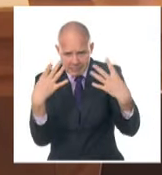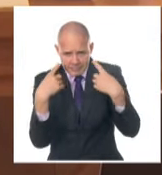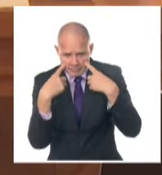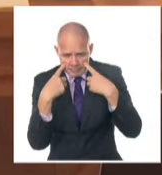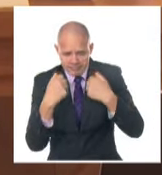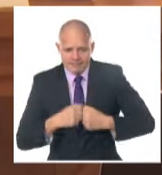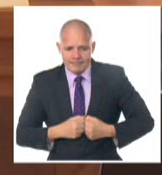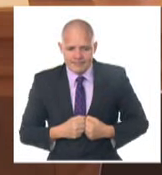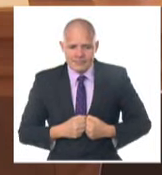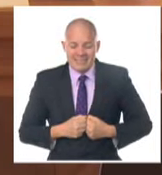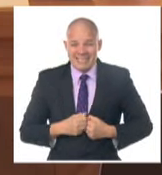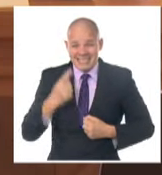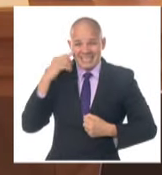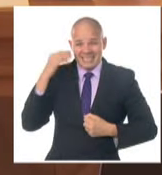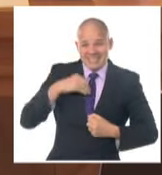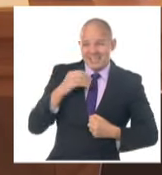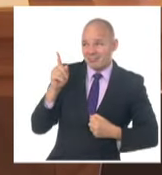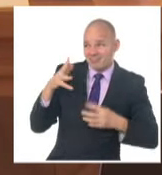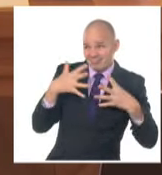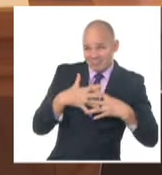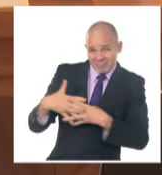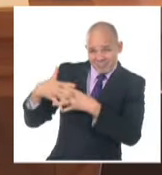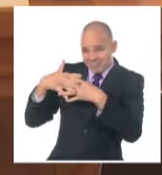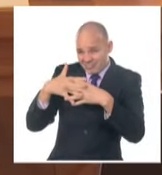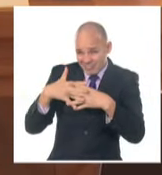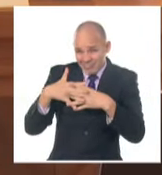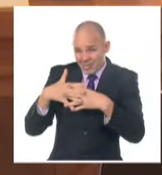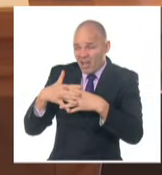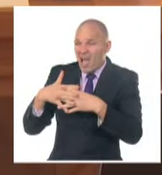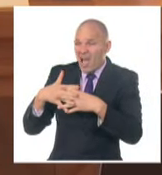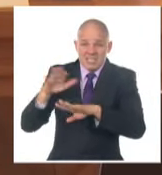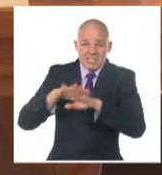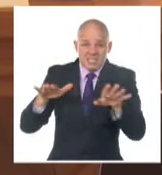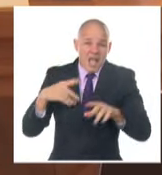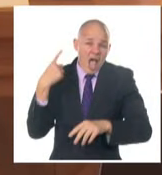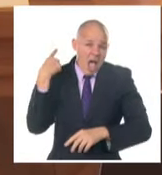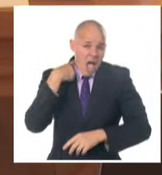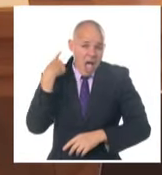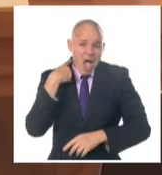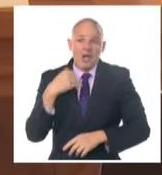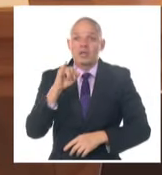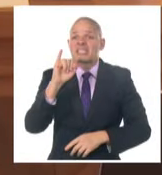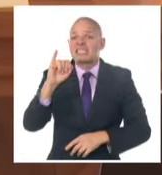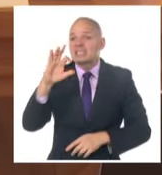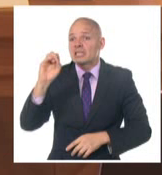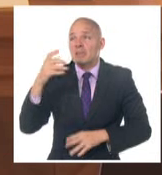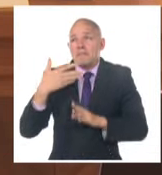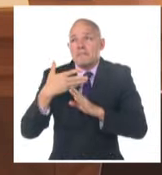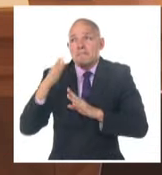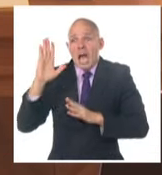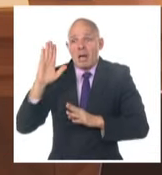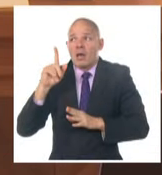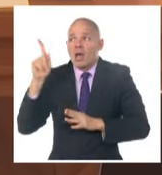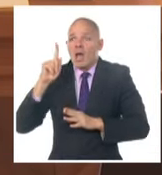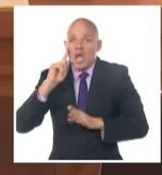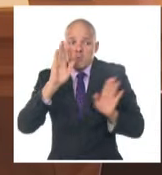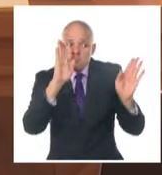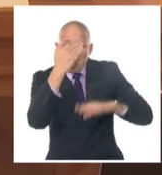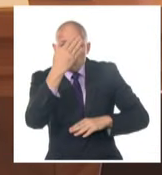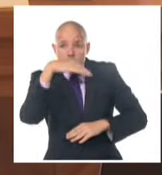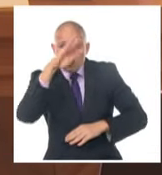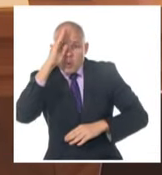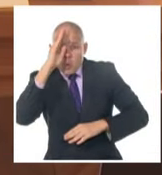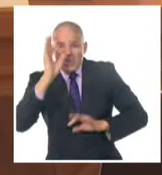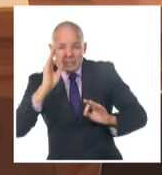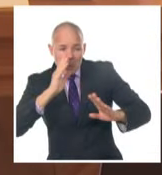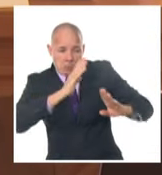ha cesado un solo día durante más de 60 años. No hay una sola familia